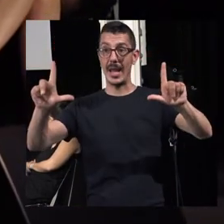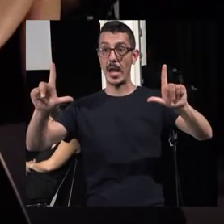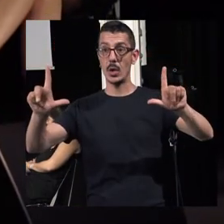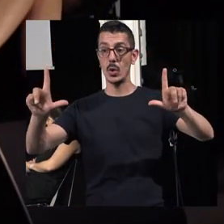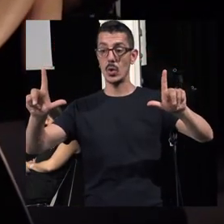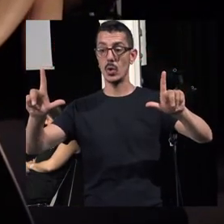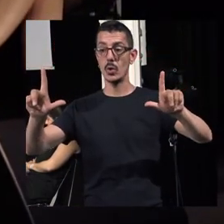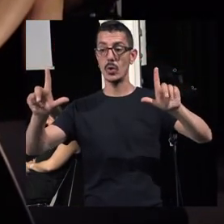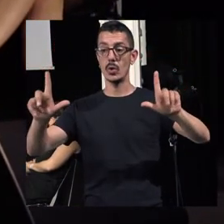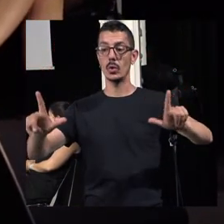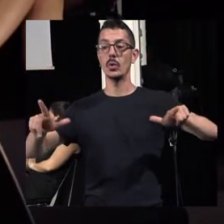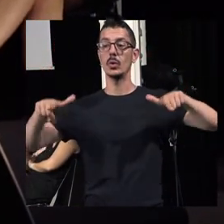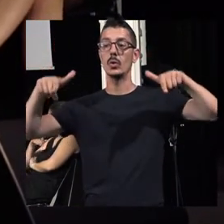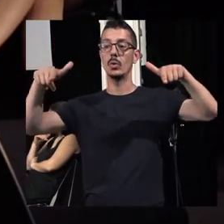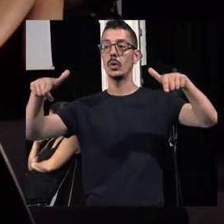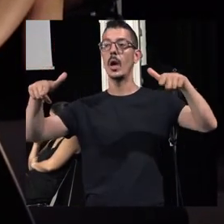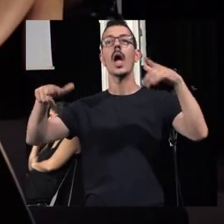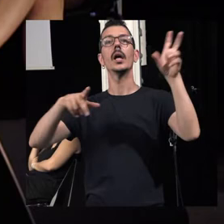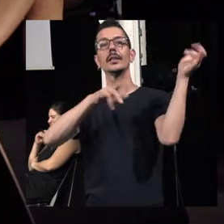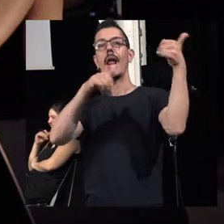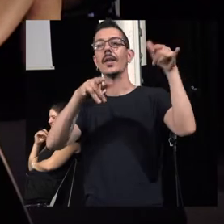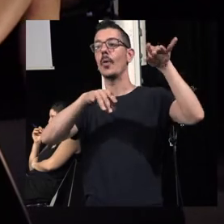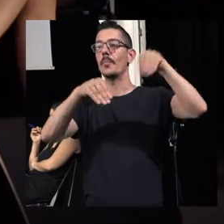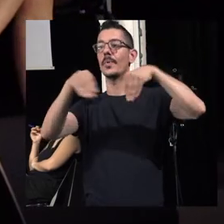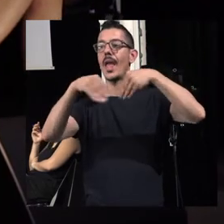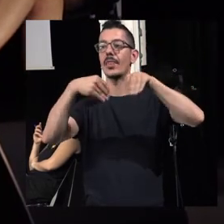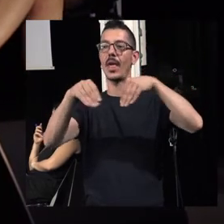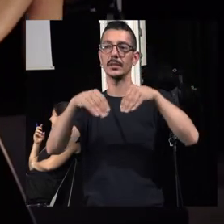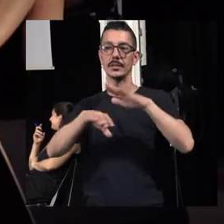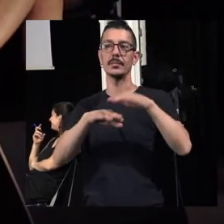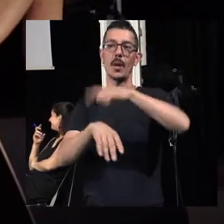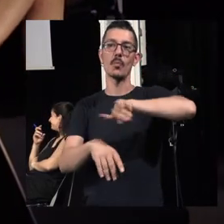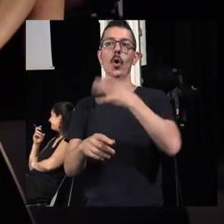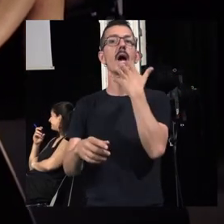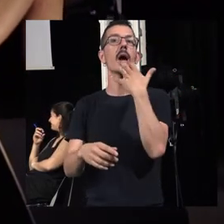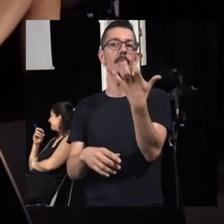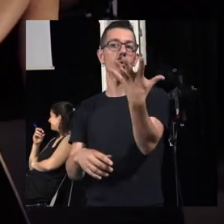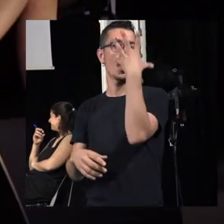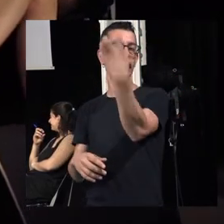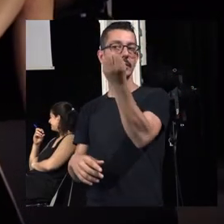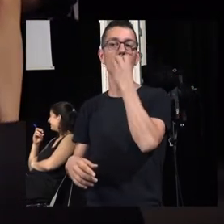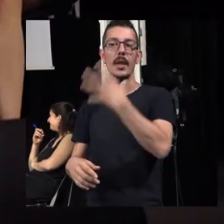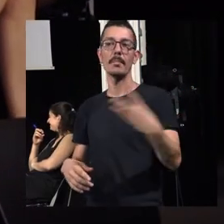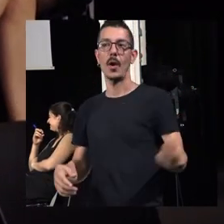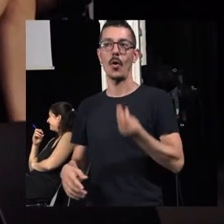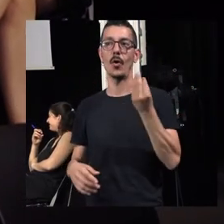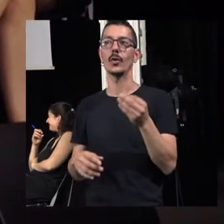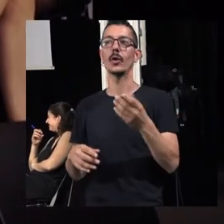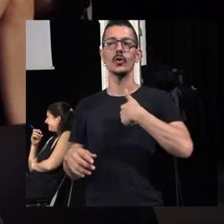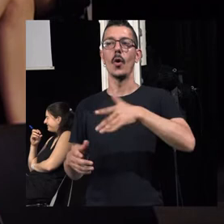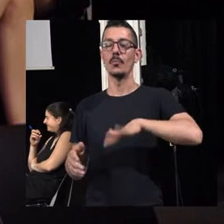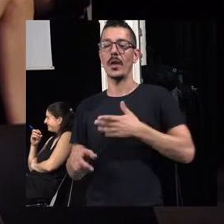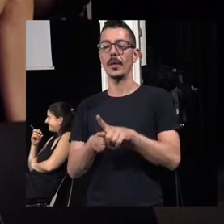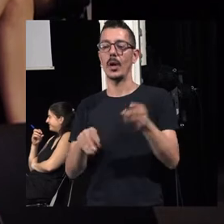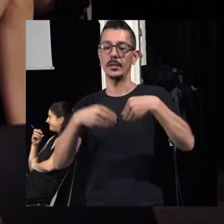Entonces, también he traído las piezas. Pero son muy minúsculas, así que no vais a saber qué son, las puedo poner como sea.